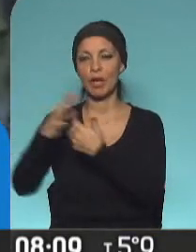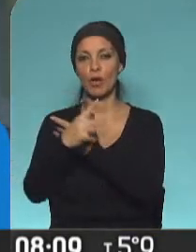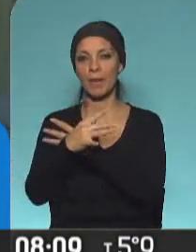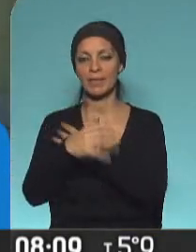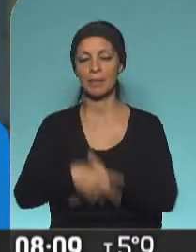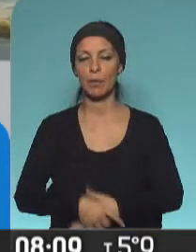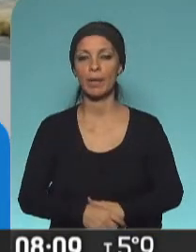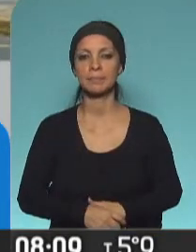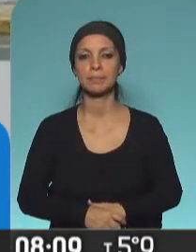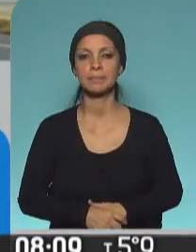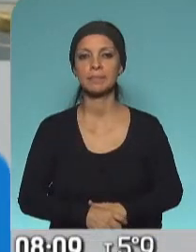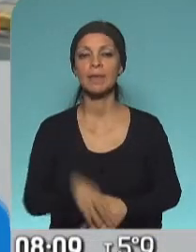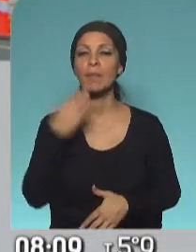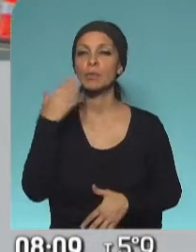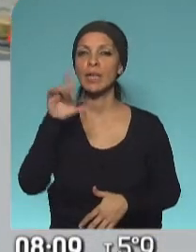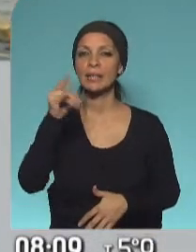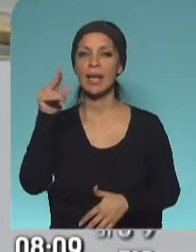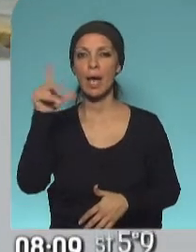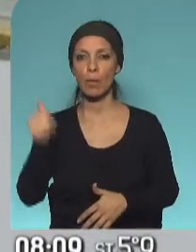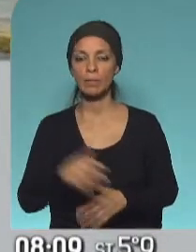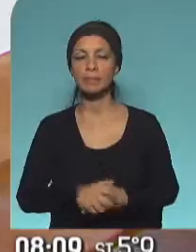de zamora graciaslaura volvemos con voces minutos laura mayo